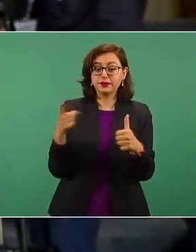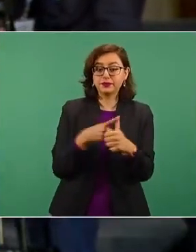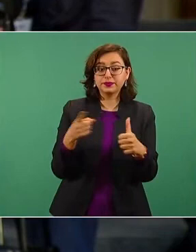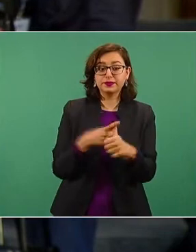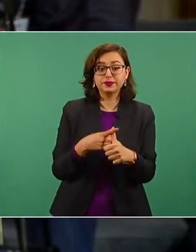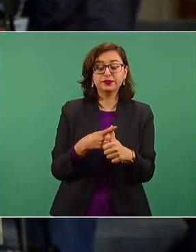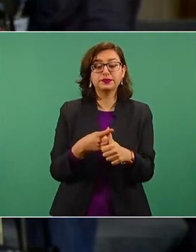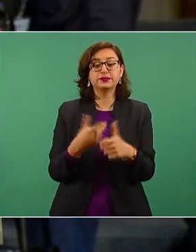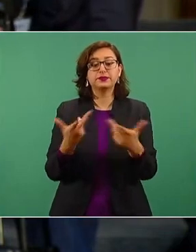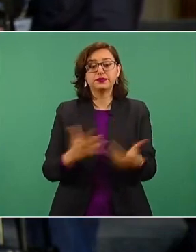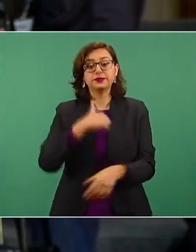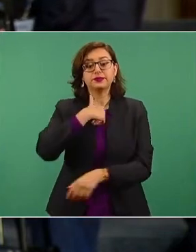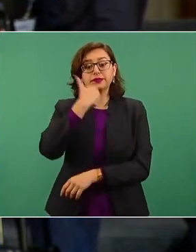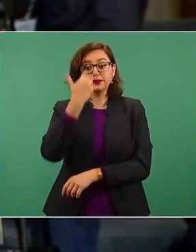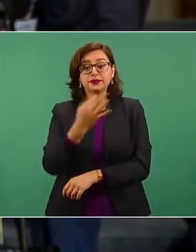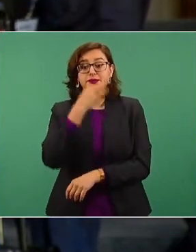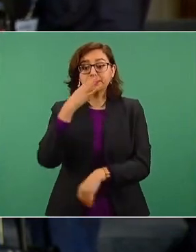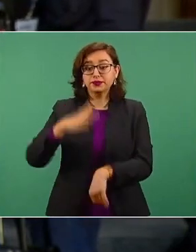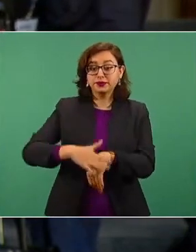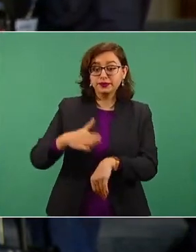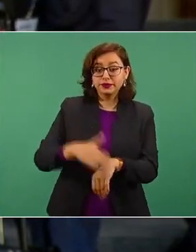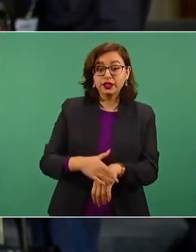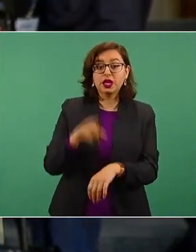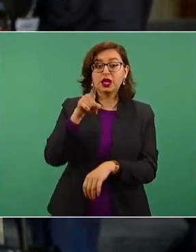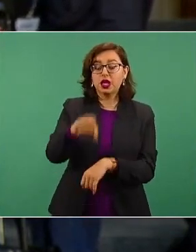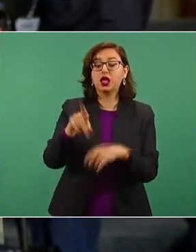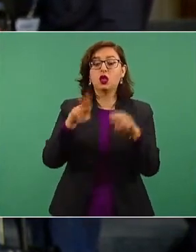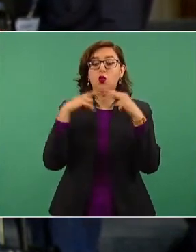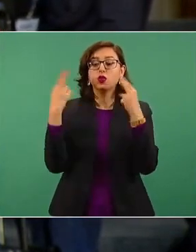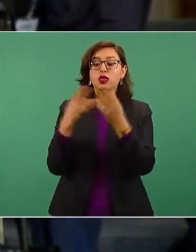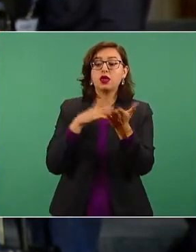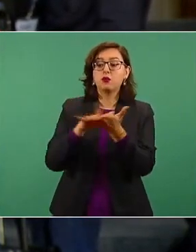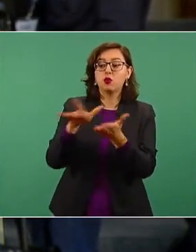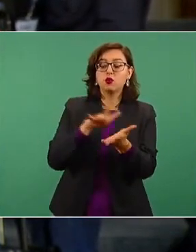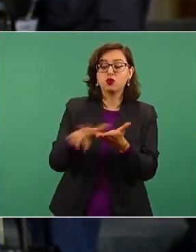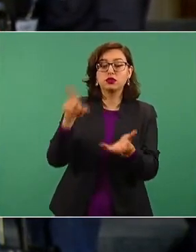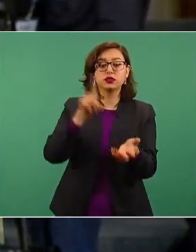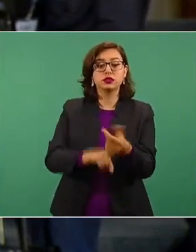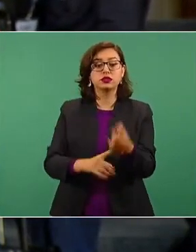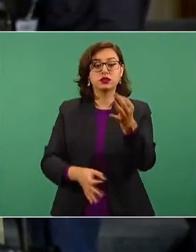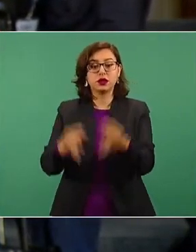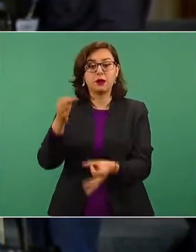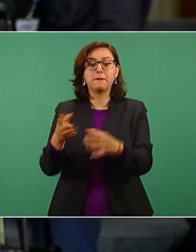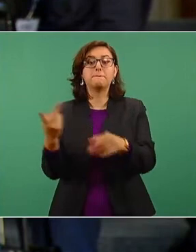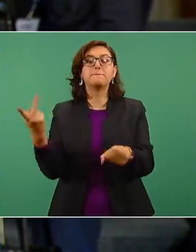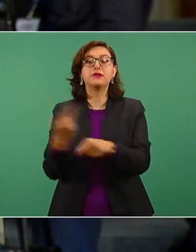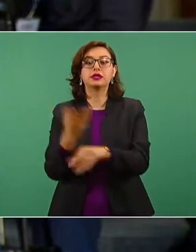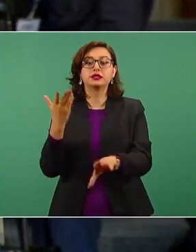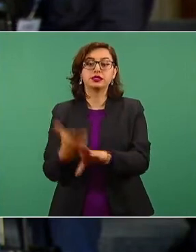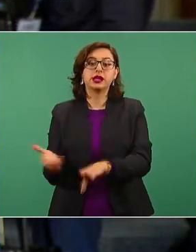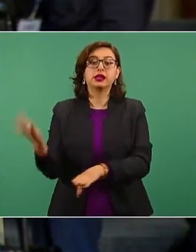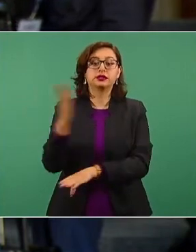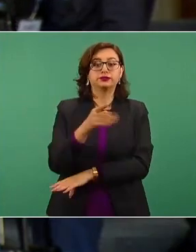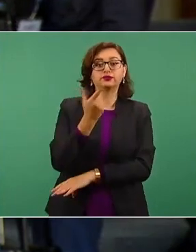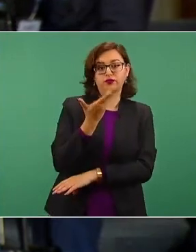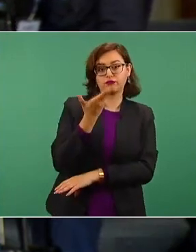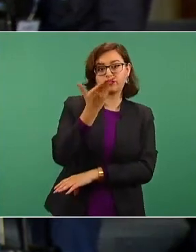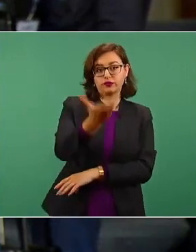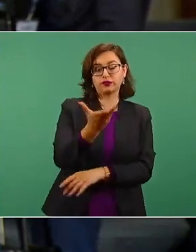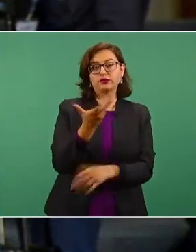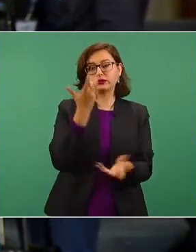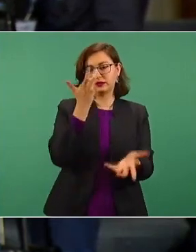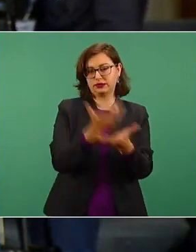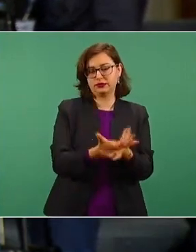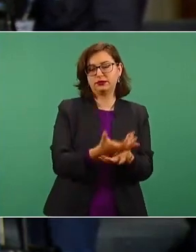unidad de apoyo al sistema de justicia que, cuando usted estaba convaleciendo de COVID, la secretaria de